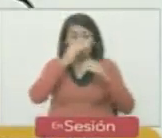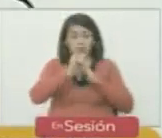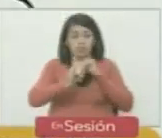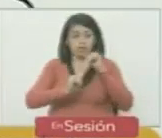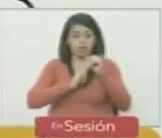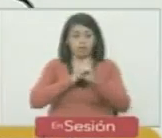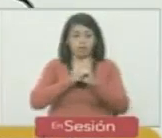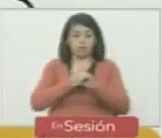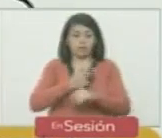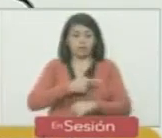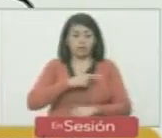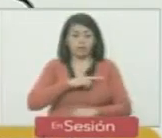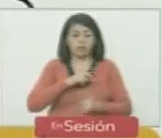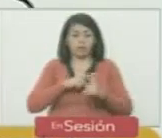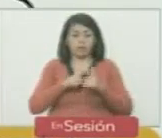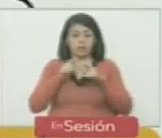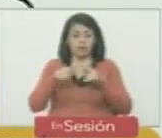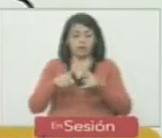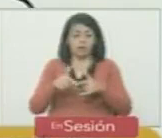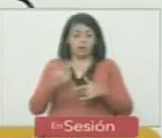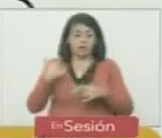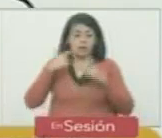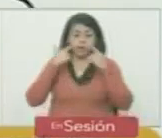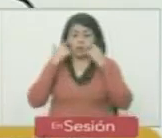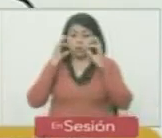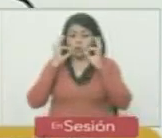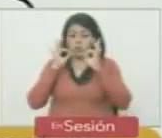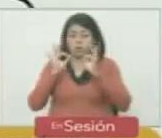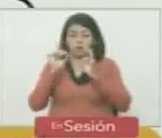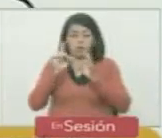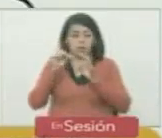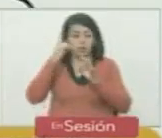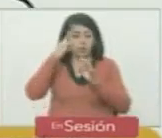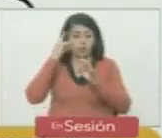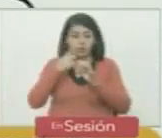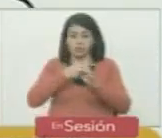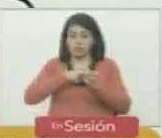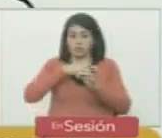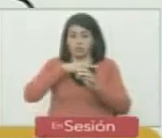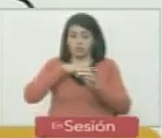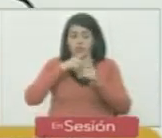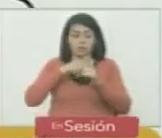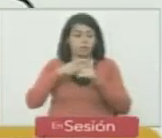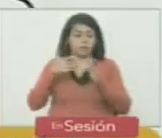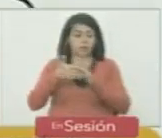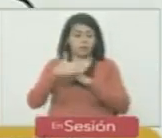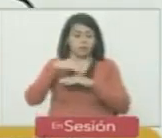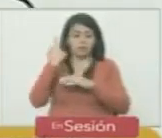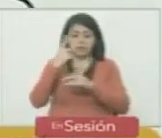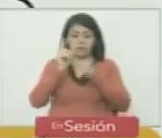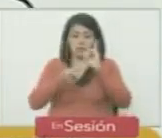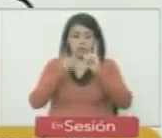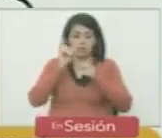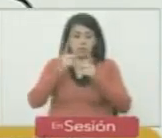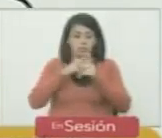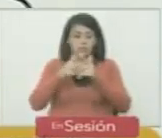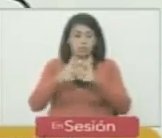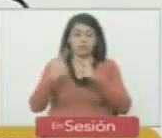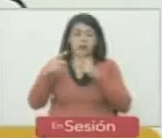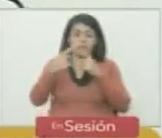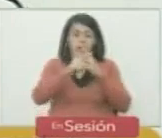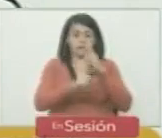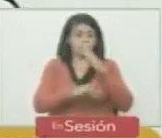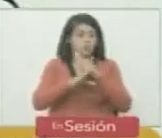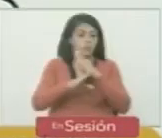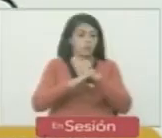internacional falso, alertas ignoradas falso. Son solo algunos de los cabos sueltos que